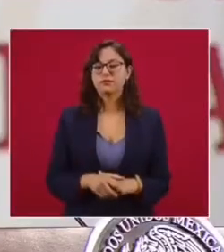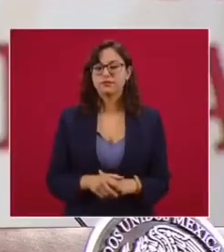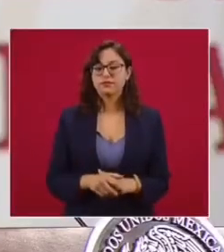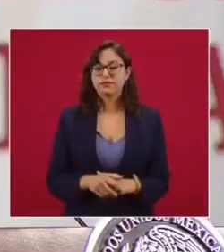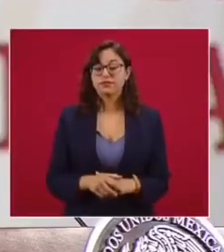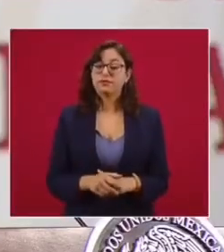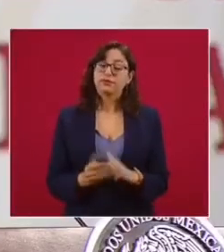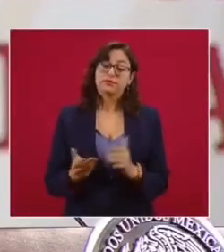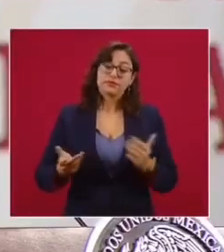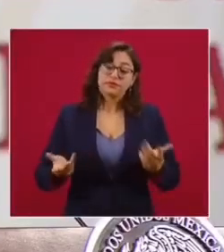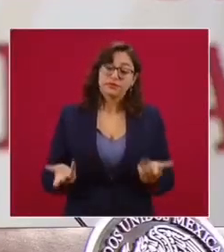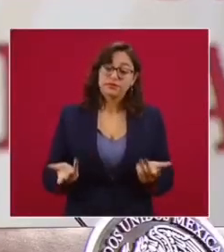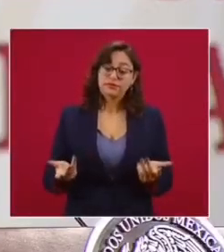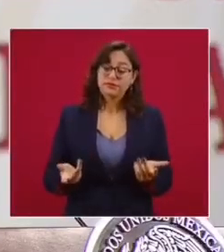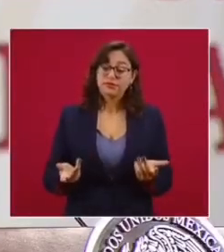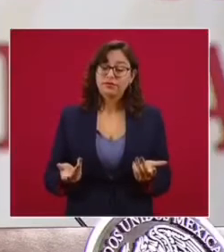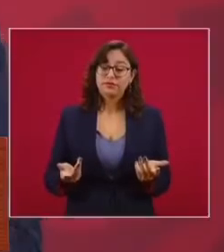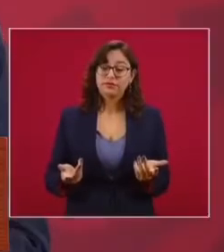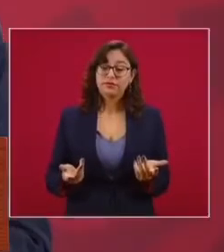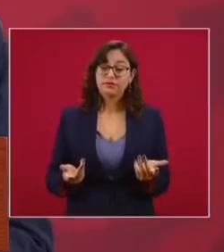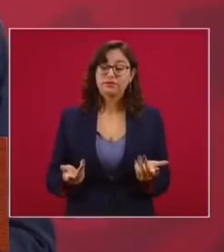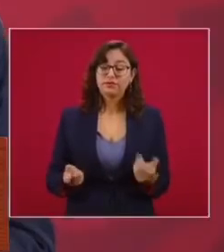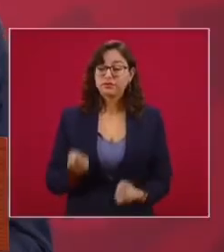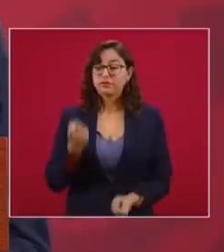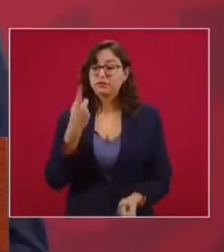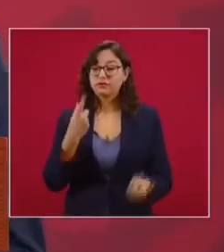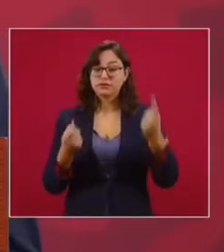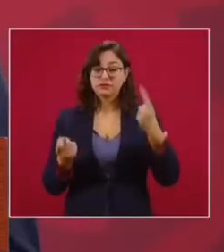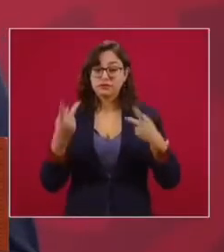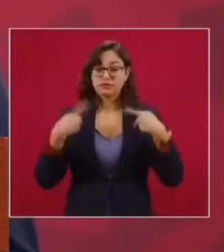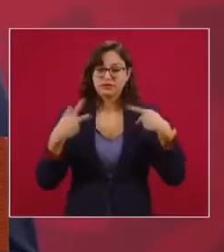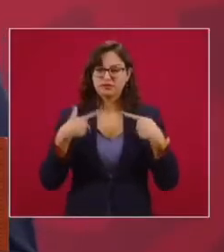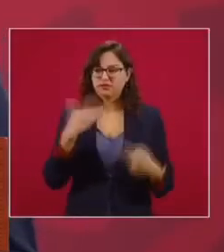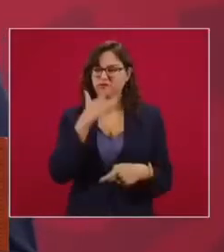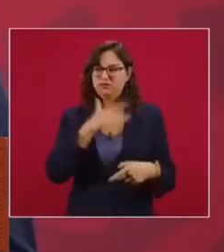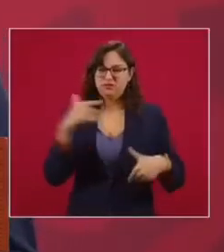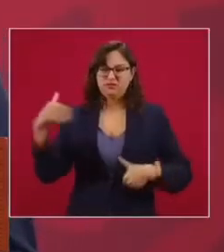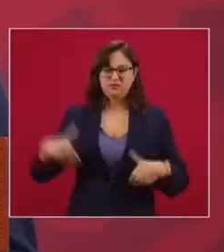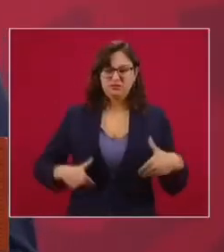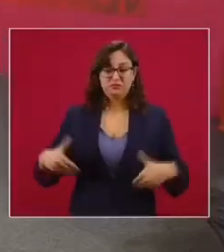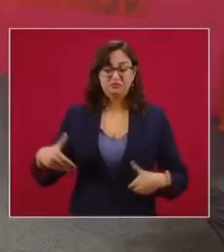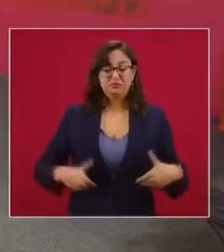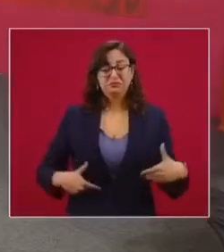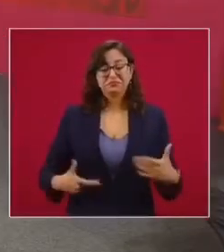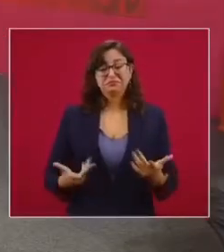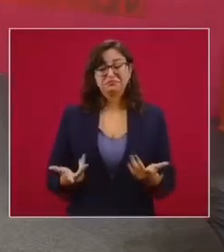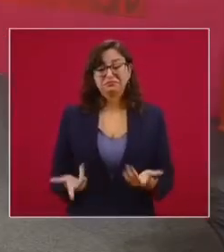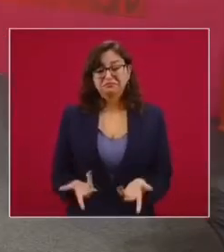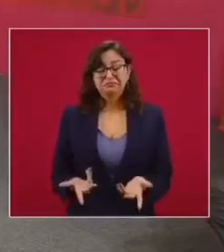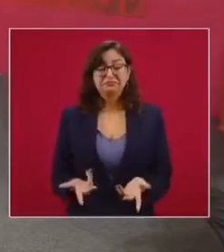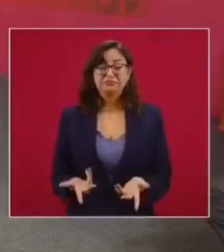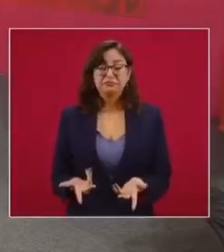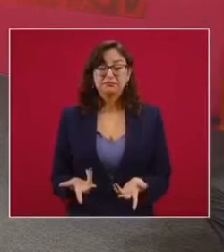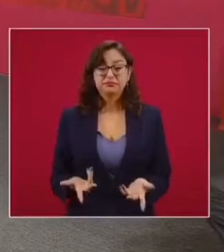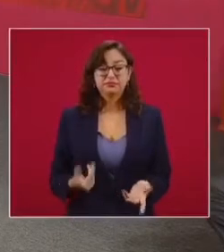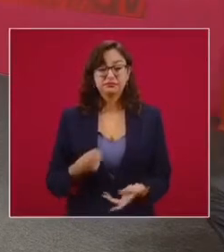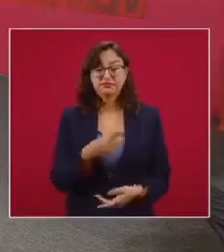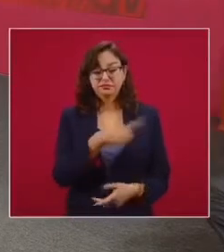Entonces, hay quienes se sienten afectados, incluso no solo porque